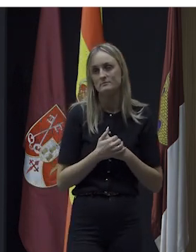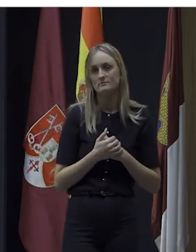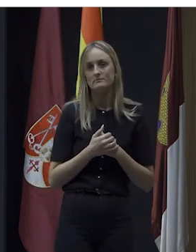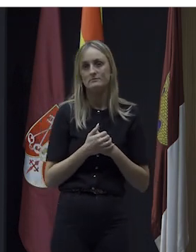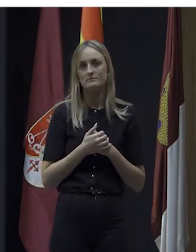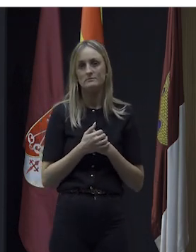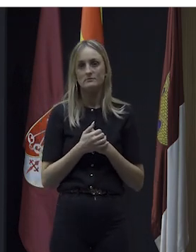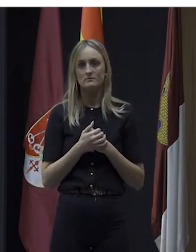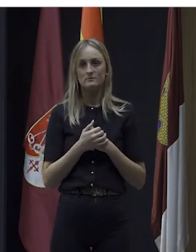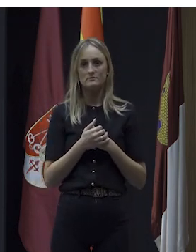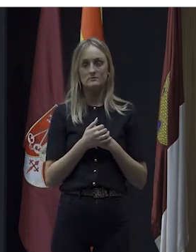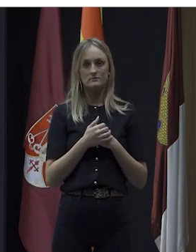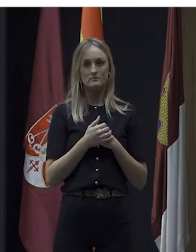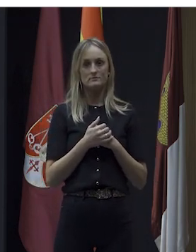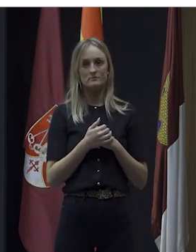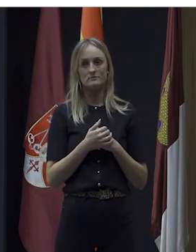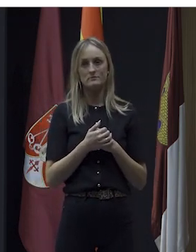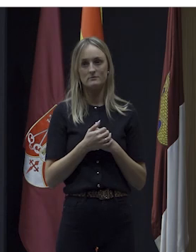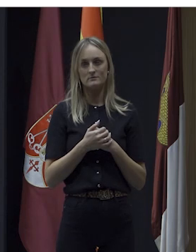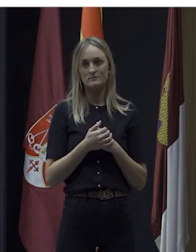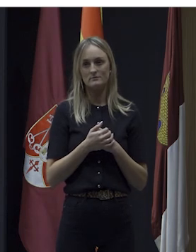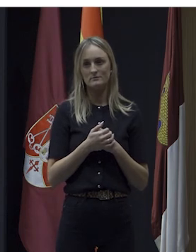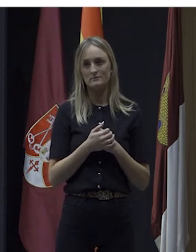¿Sí? ¿Va? Dicen por aquí ya.